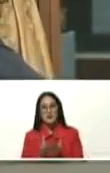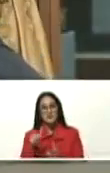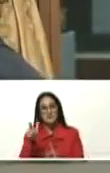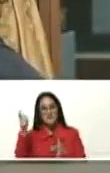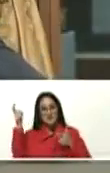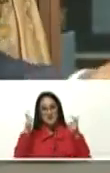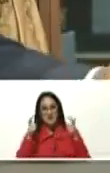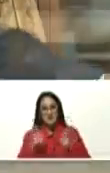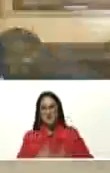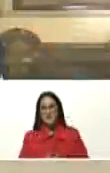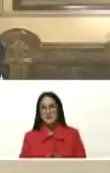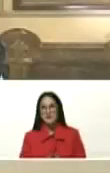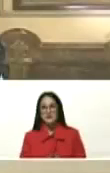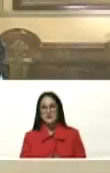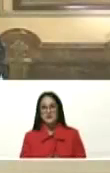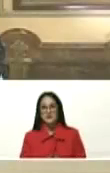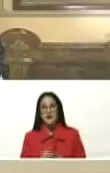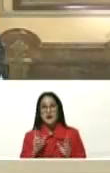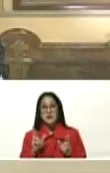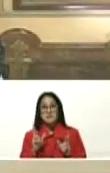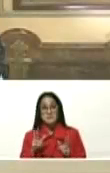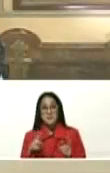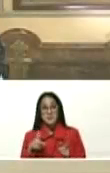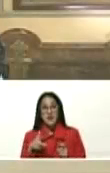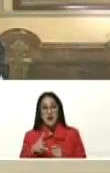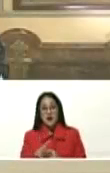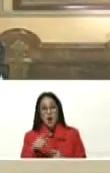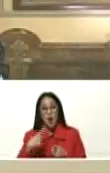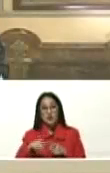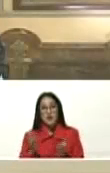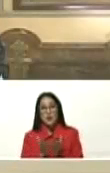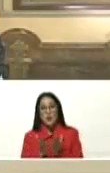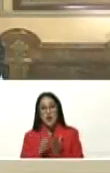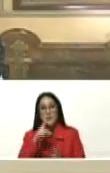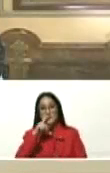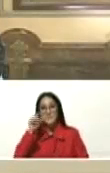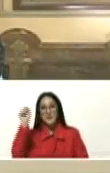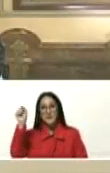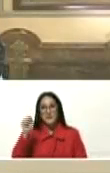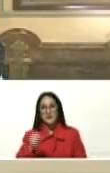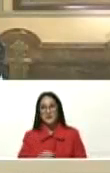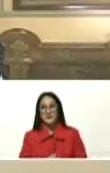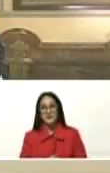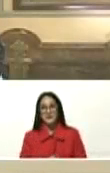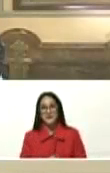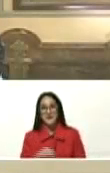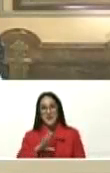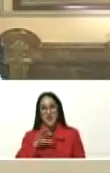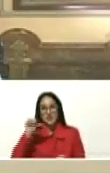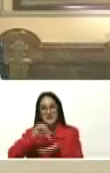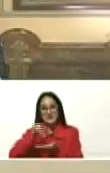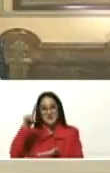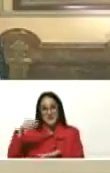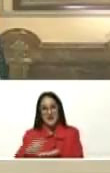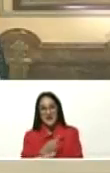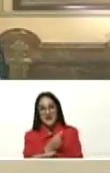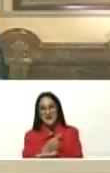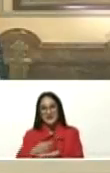Chávez y espero inaugurar también otra escuela Maduro en Guinea-Bissau.